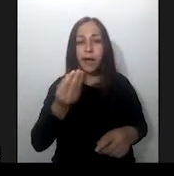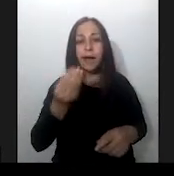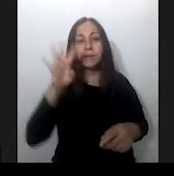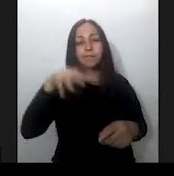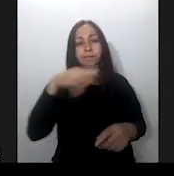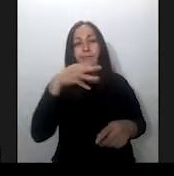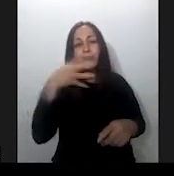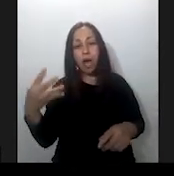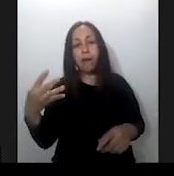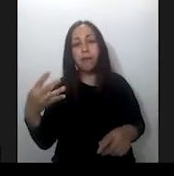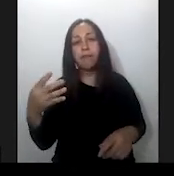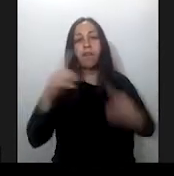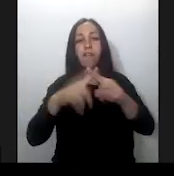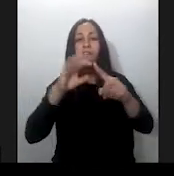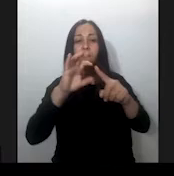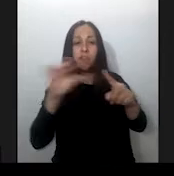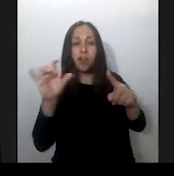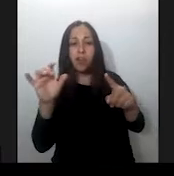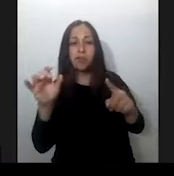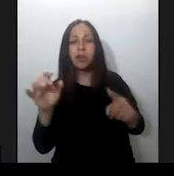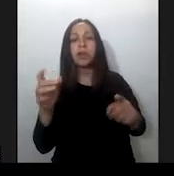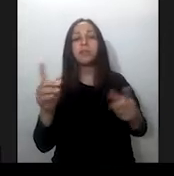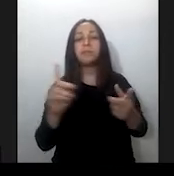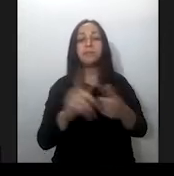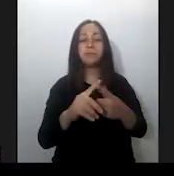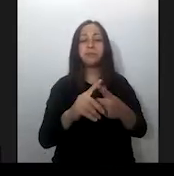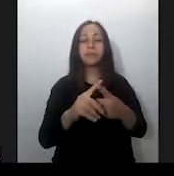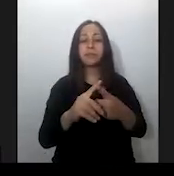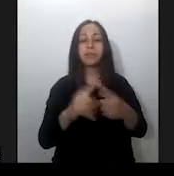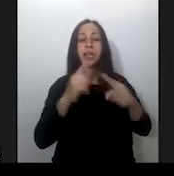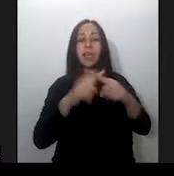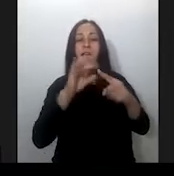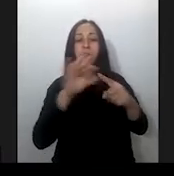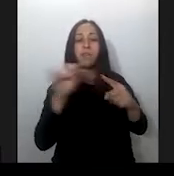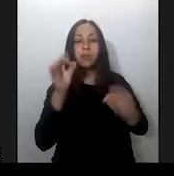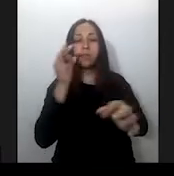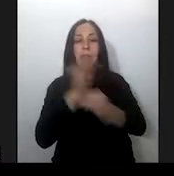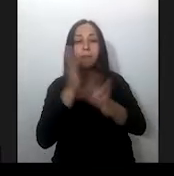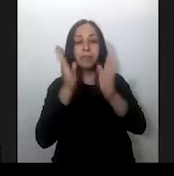una tabla, disposiciones, fórmulas, hoy vamos a ver un poco de eso. Hay fórmulas que son